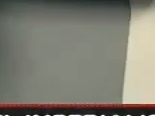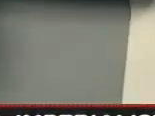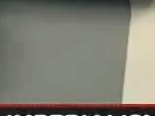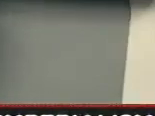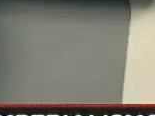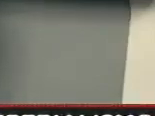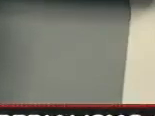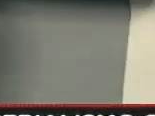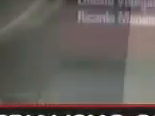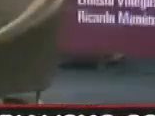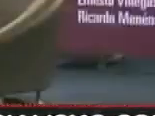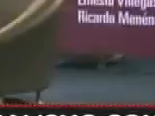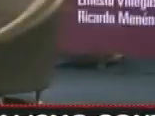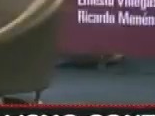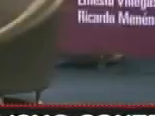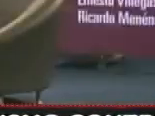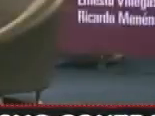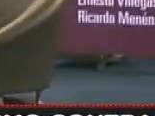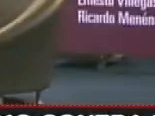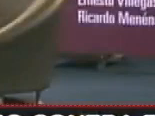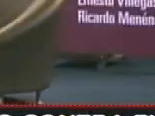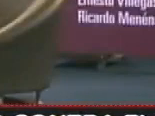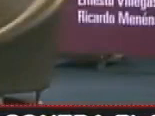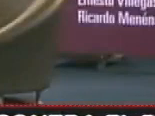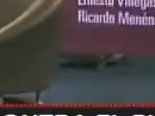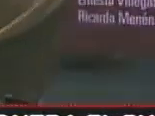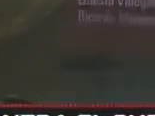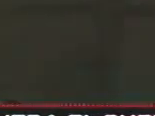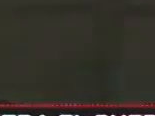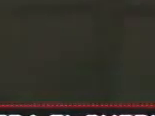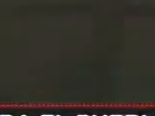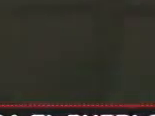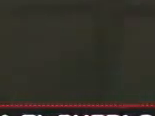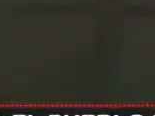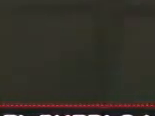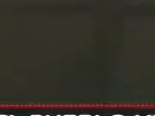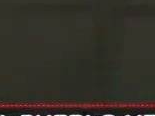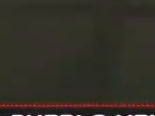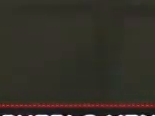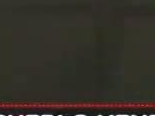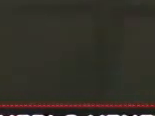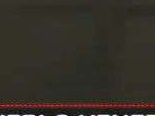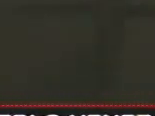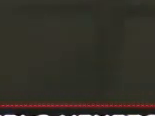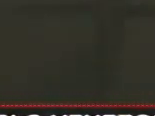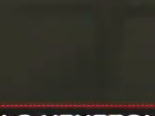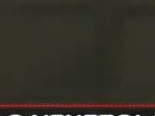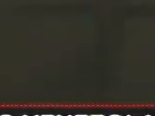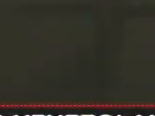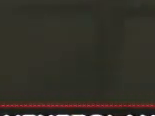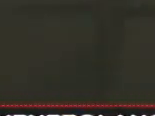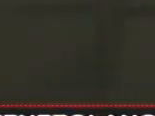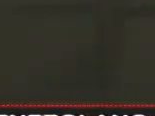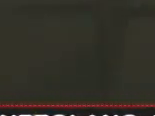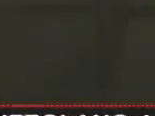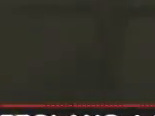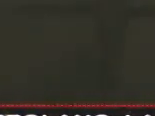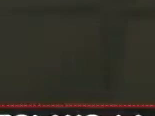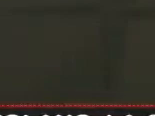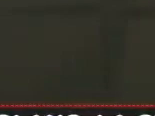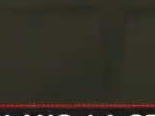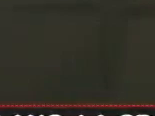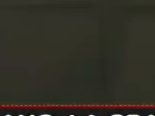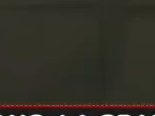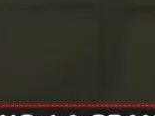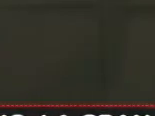Adelante. Hoy día en Colombia habría sido imposible sin el papel determinante del comandante Chávez.